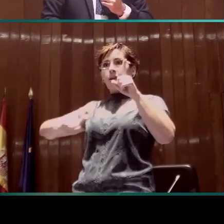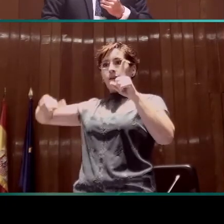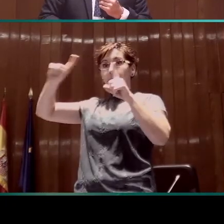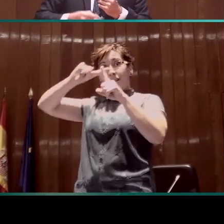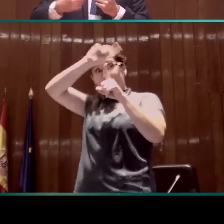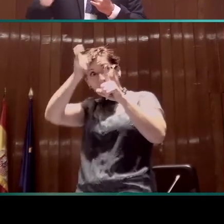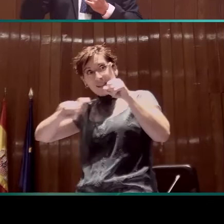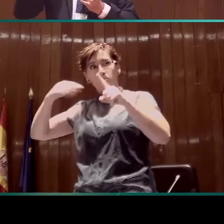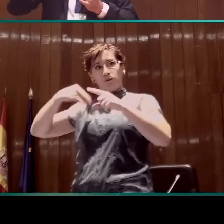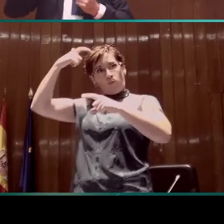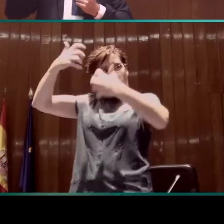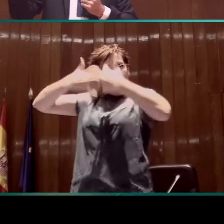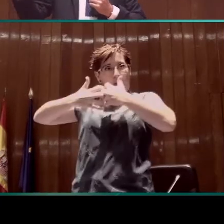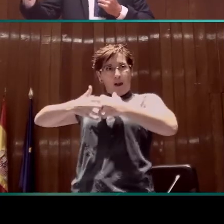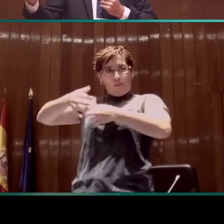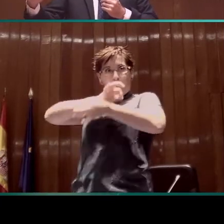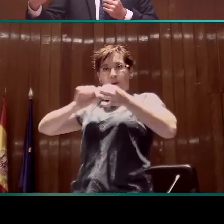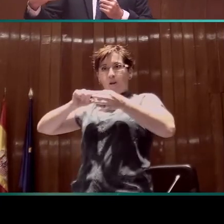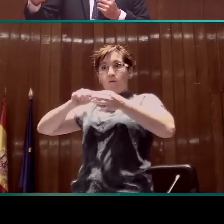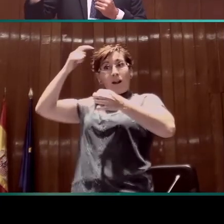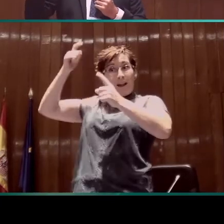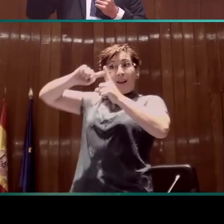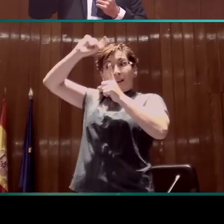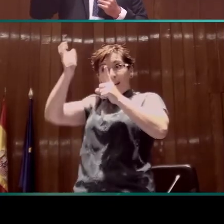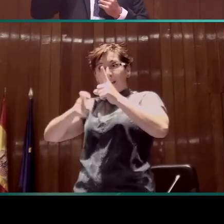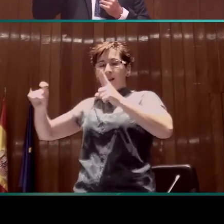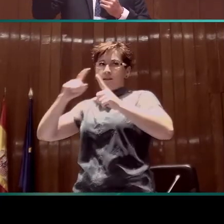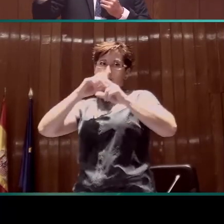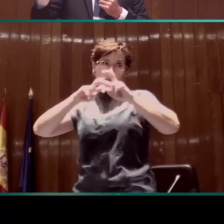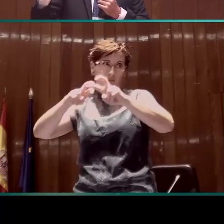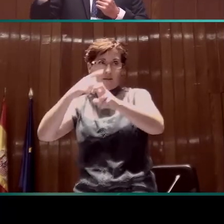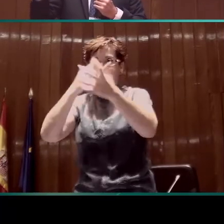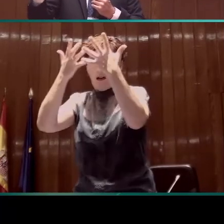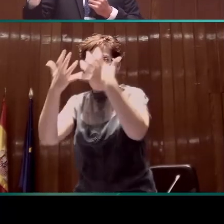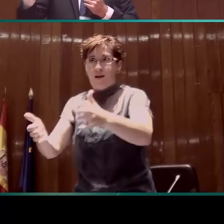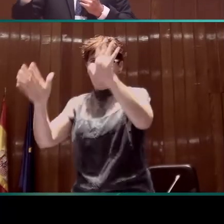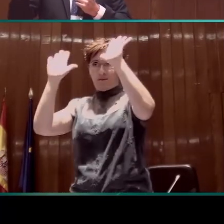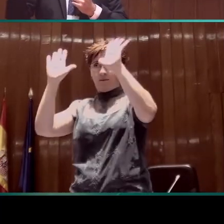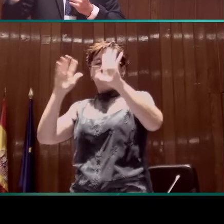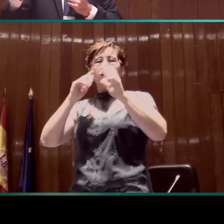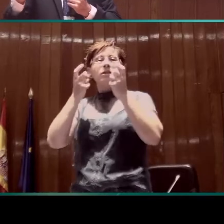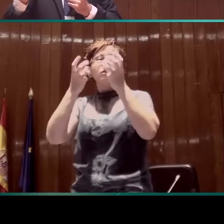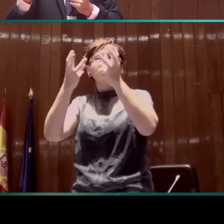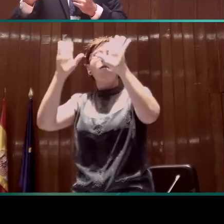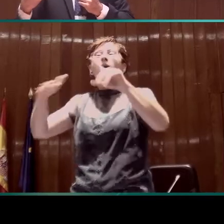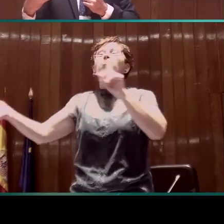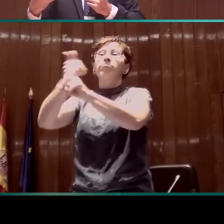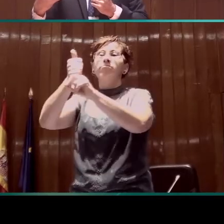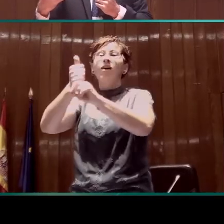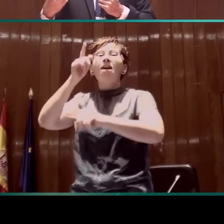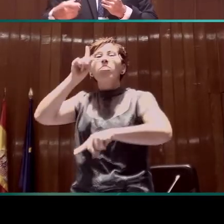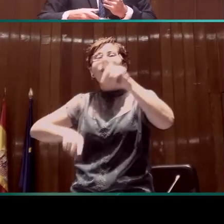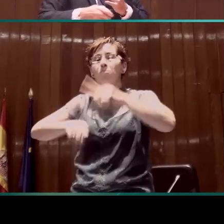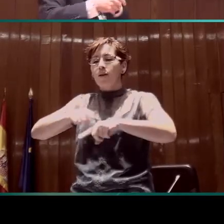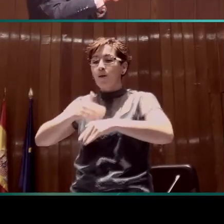esas ondas, a través de muchas investigaciones, sabemos que está relacionado con determinados tipos de